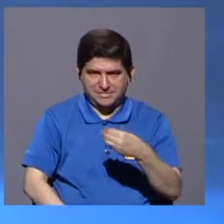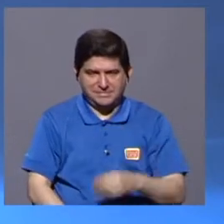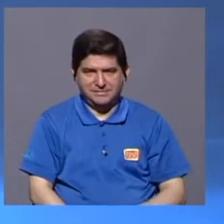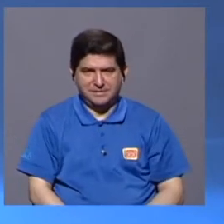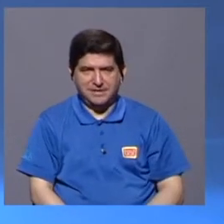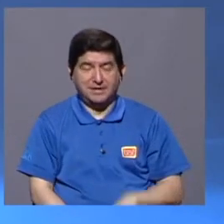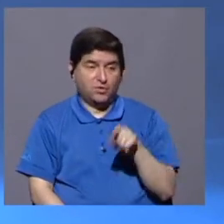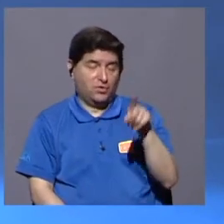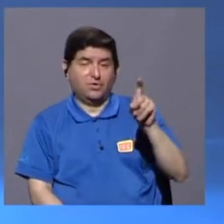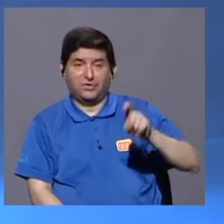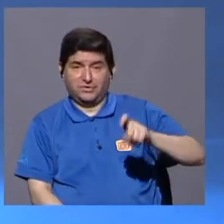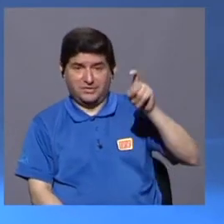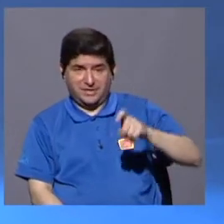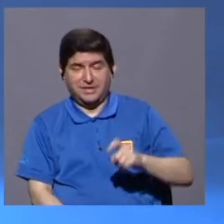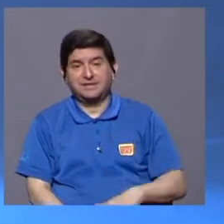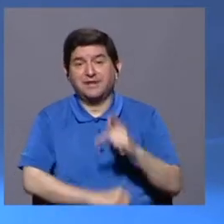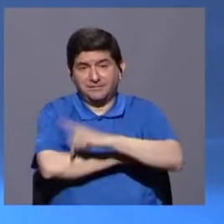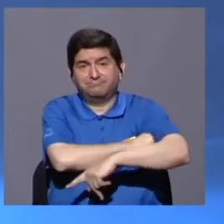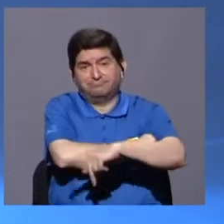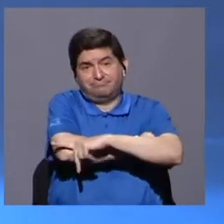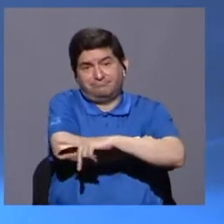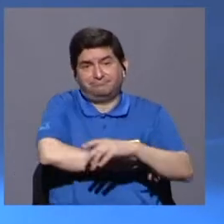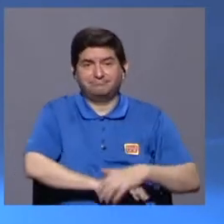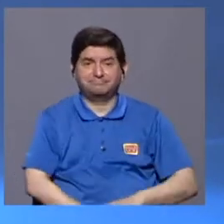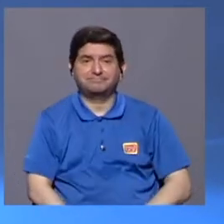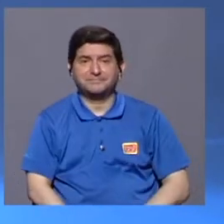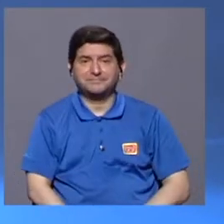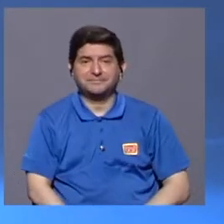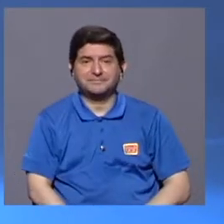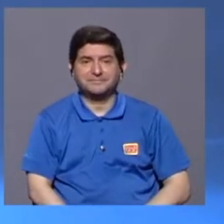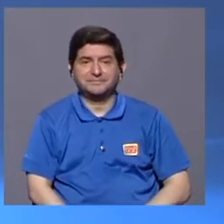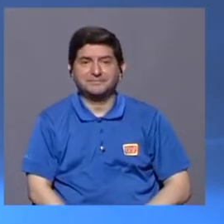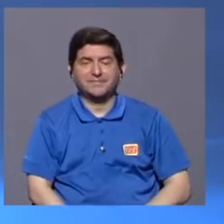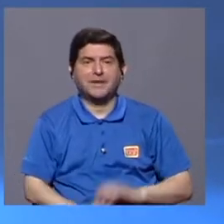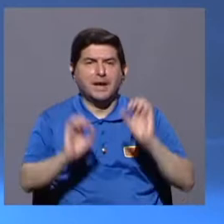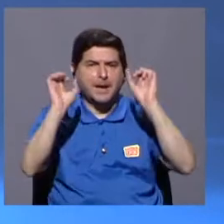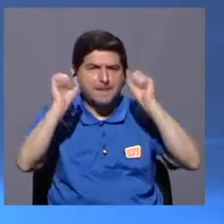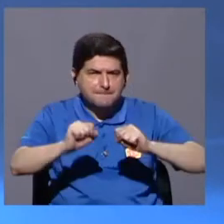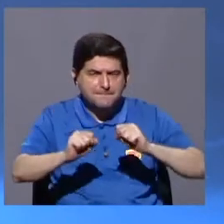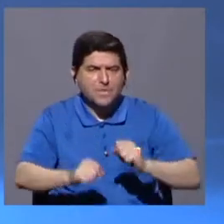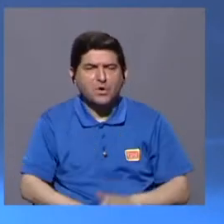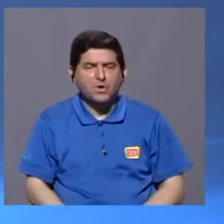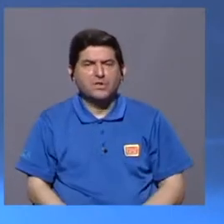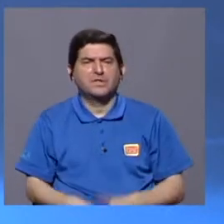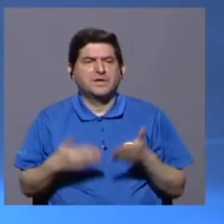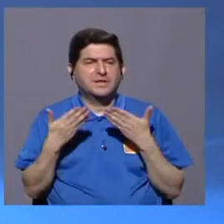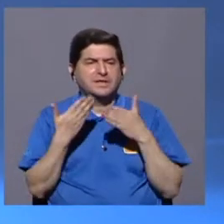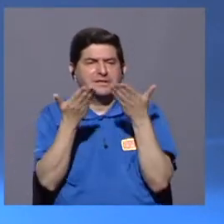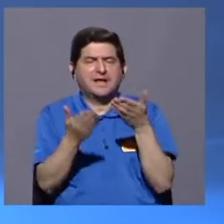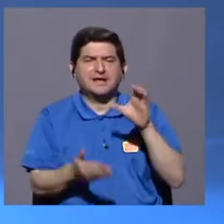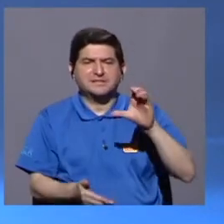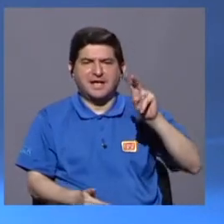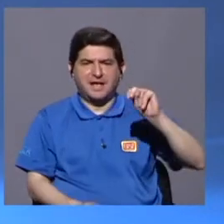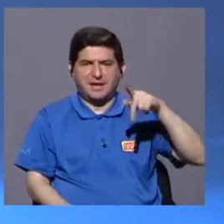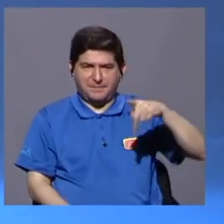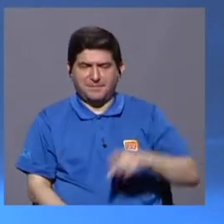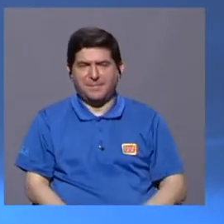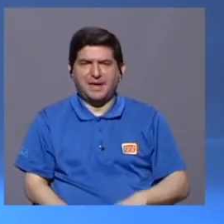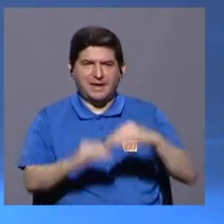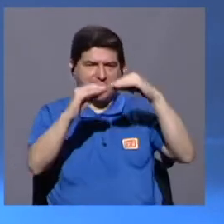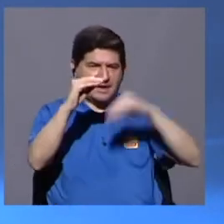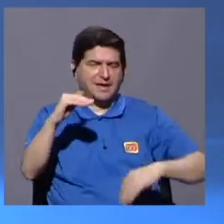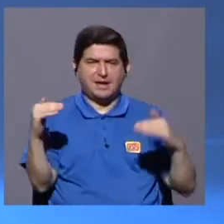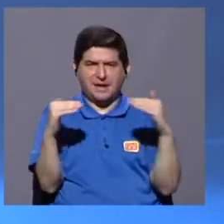lo que necesitamos como país, para abastecer al CNP. Y en pequeña